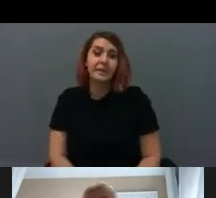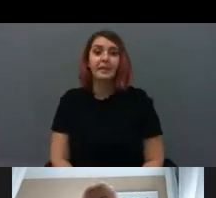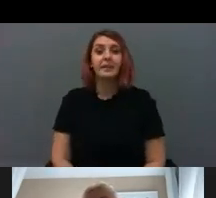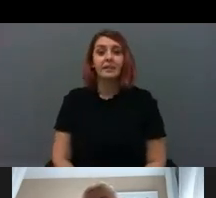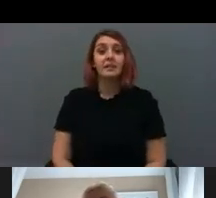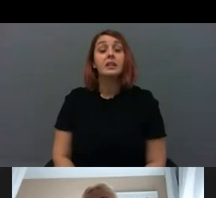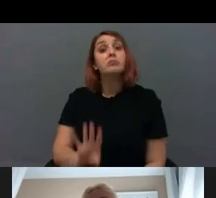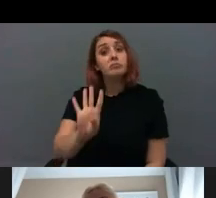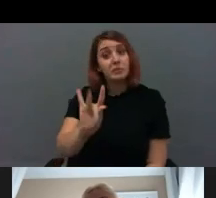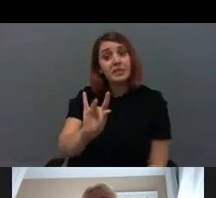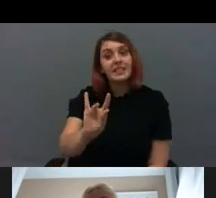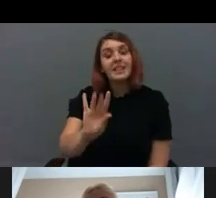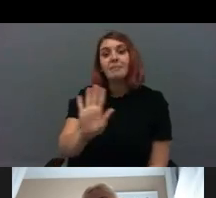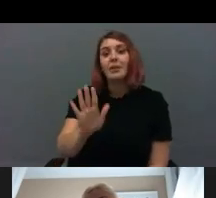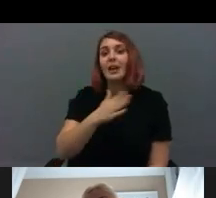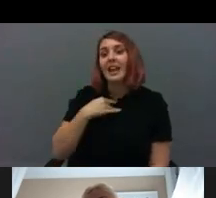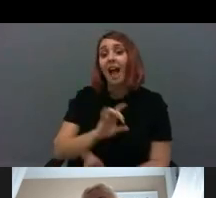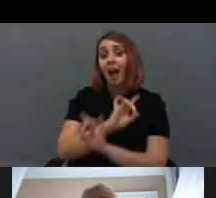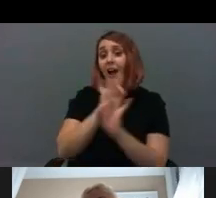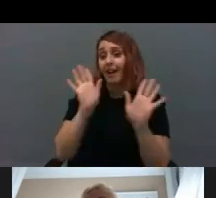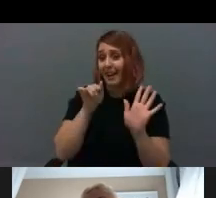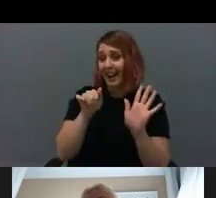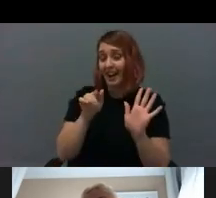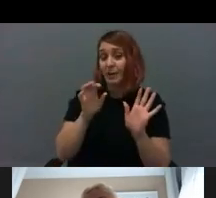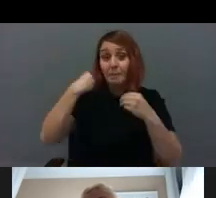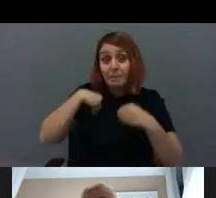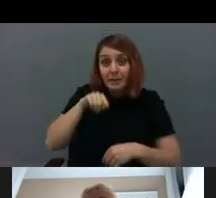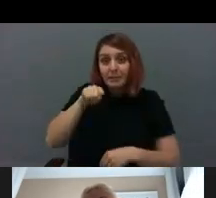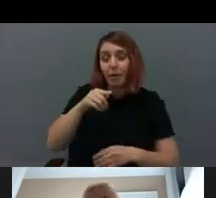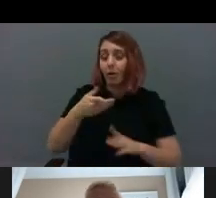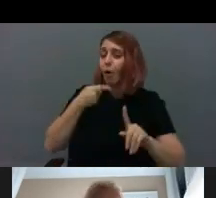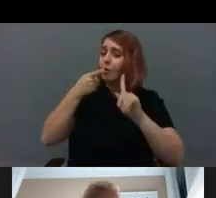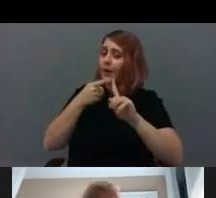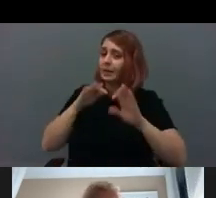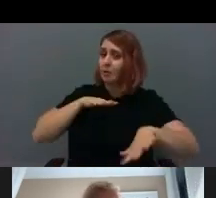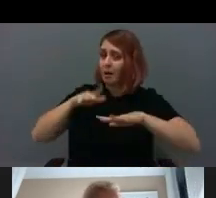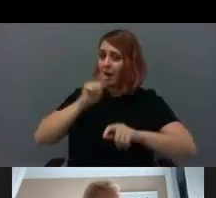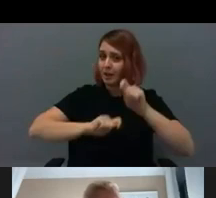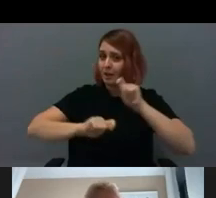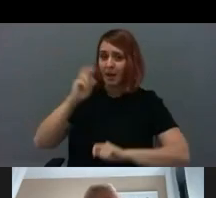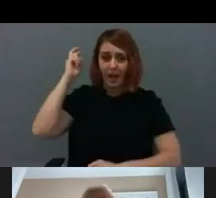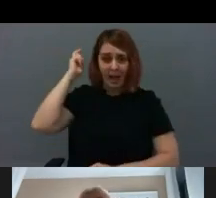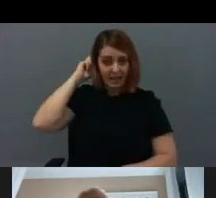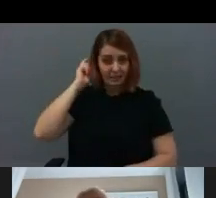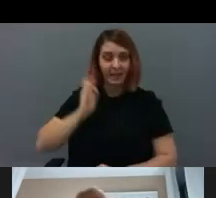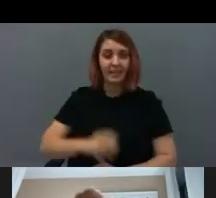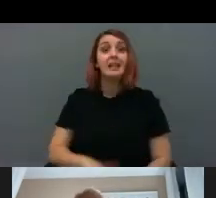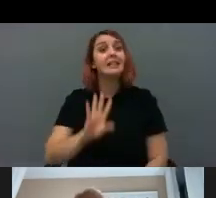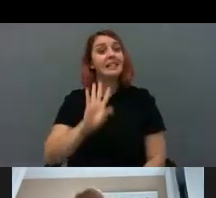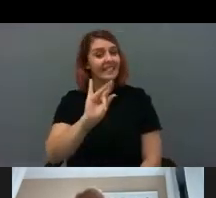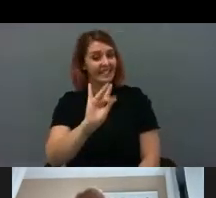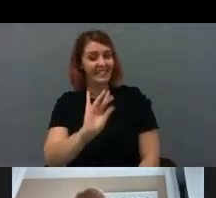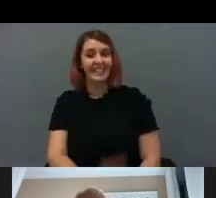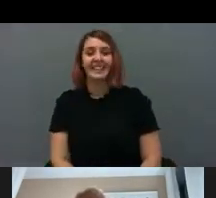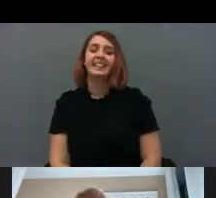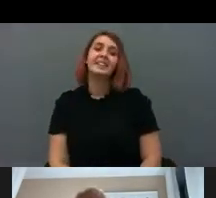pensar. Sí, pero que simplemente quería aclararte que justamente esa es la línea del movimiento asociativo Espacio, ¿vale? Sí, sí.